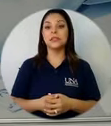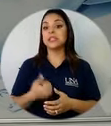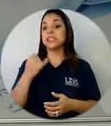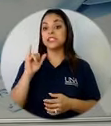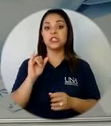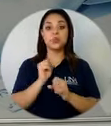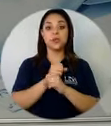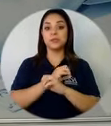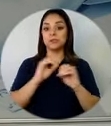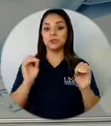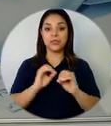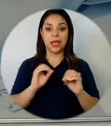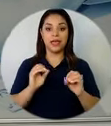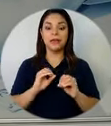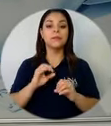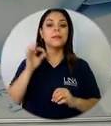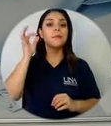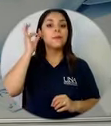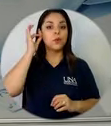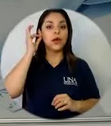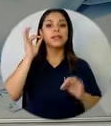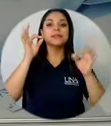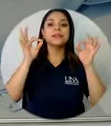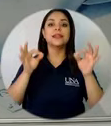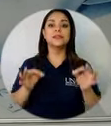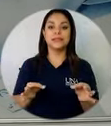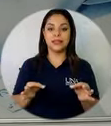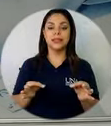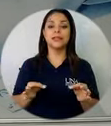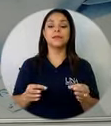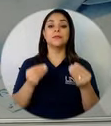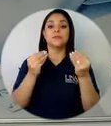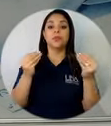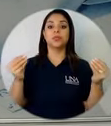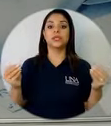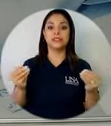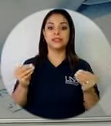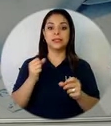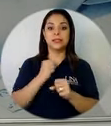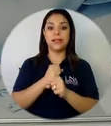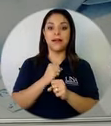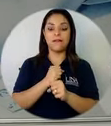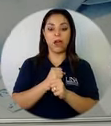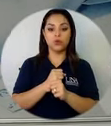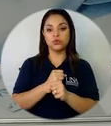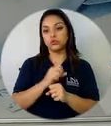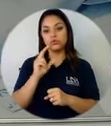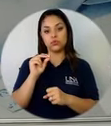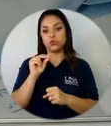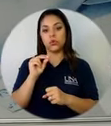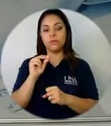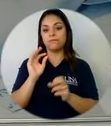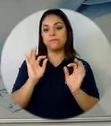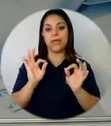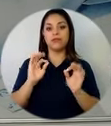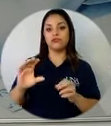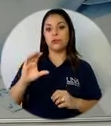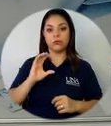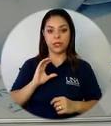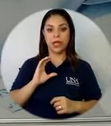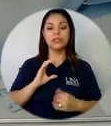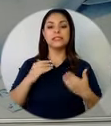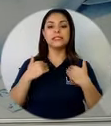anteriormente. Si no hacemos nada, las mujeres deciden por mercado, básicamente muchas en trabajos no muy